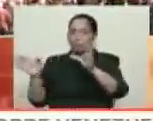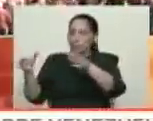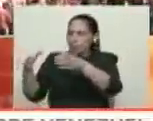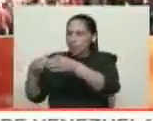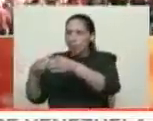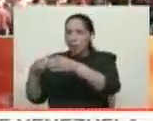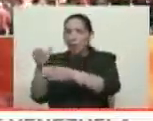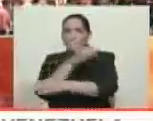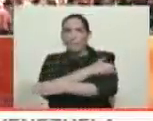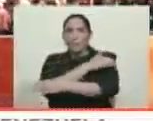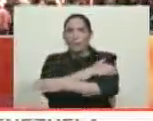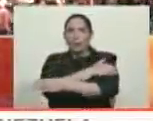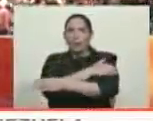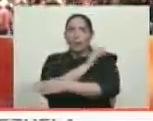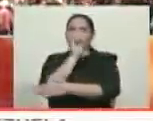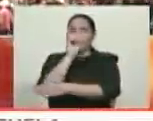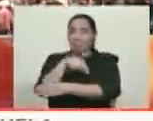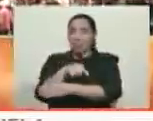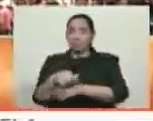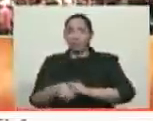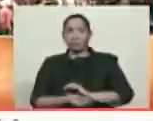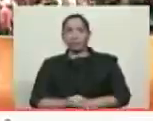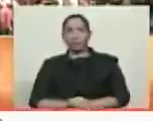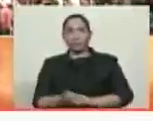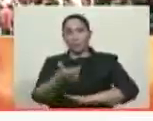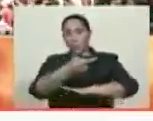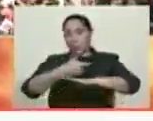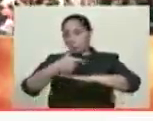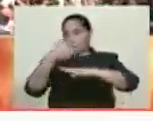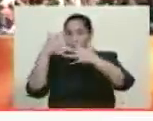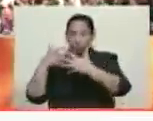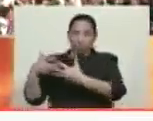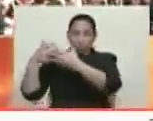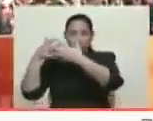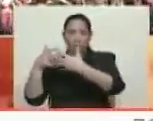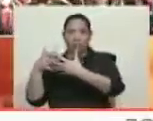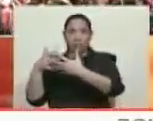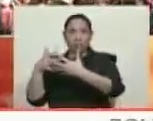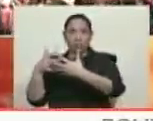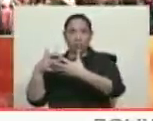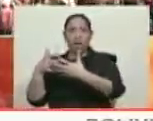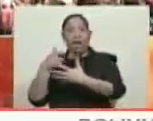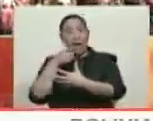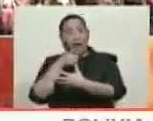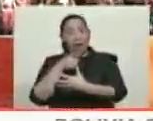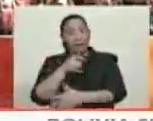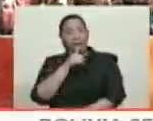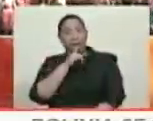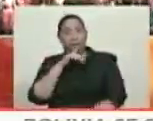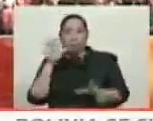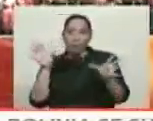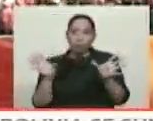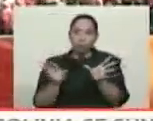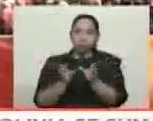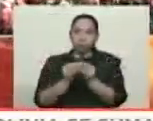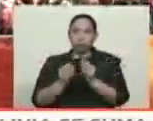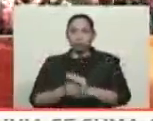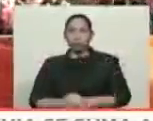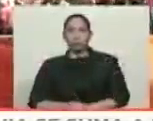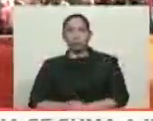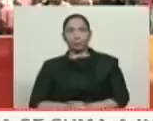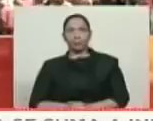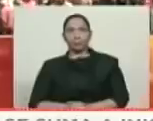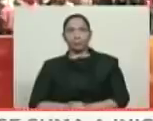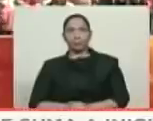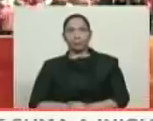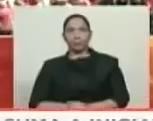sectores de oposición e incluso con el gobierno estadounidense. Es parte de lo que ocurre en este momento en